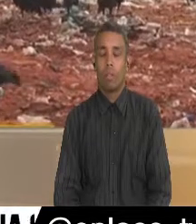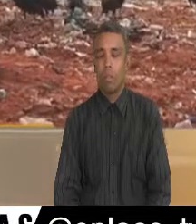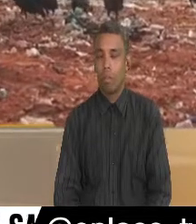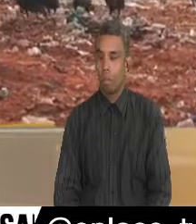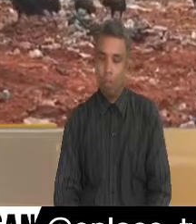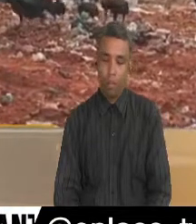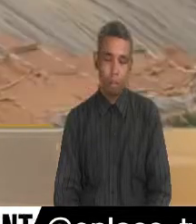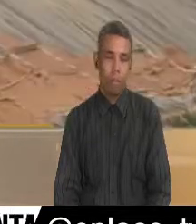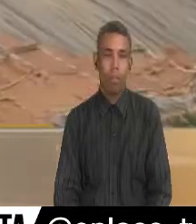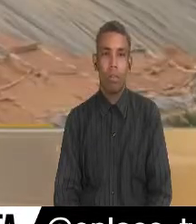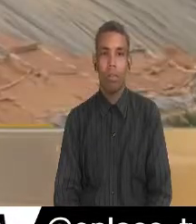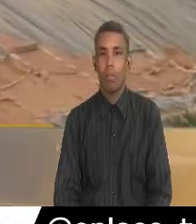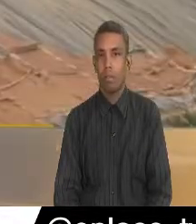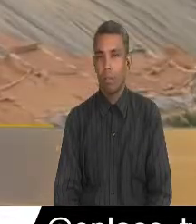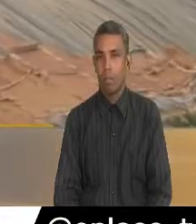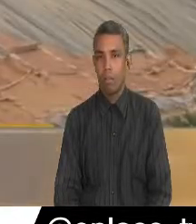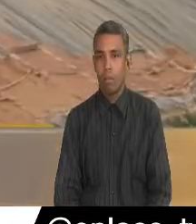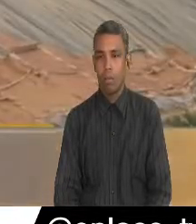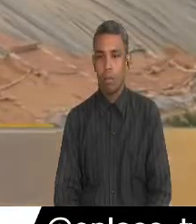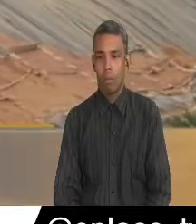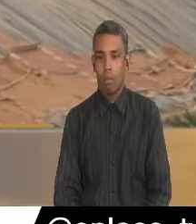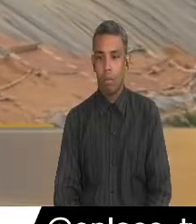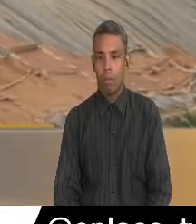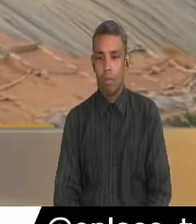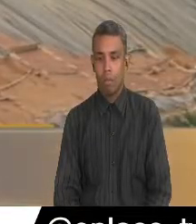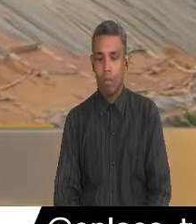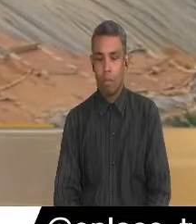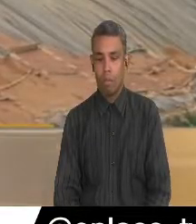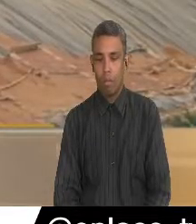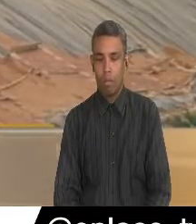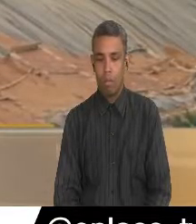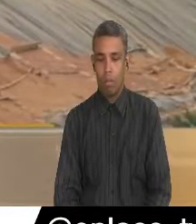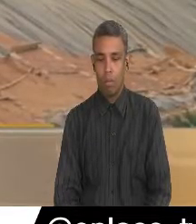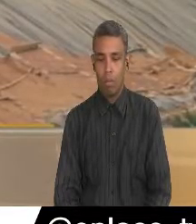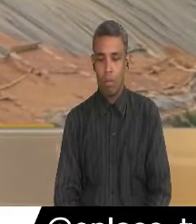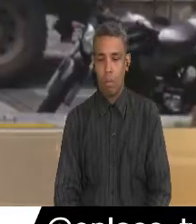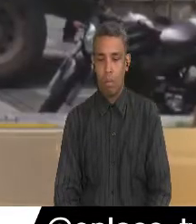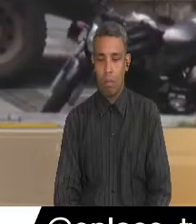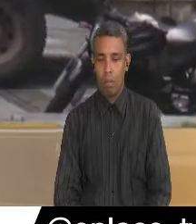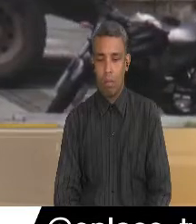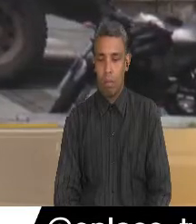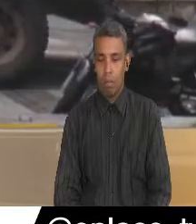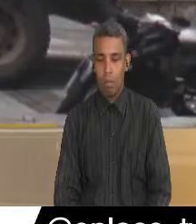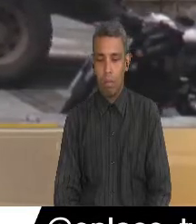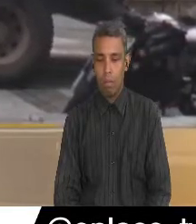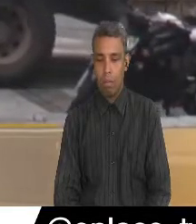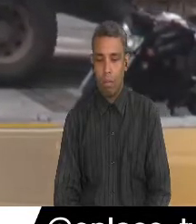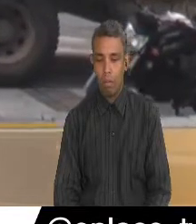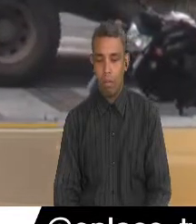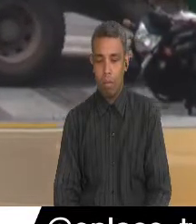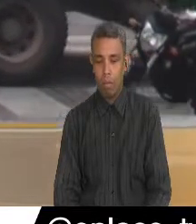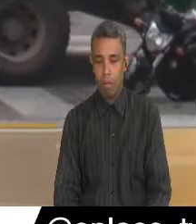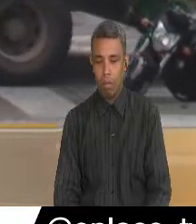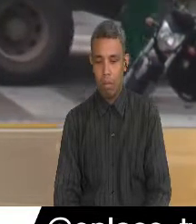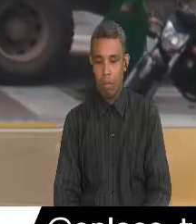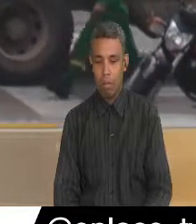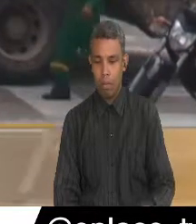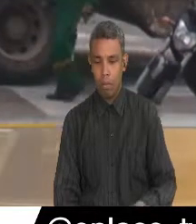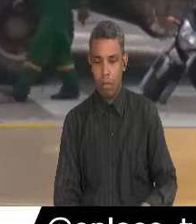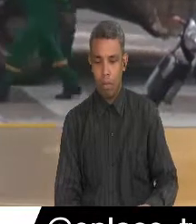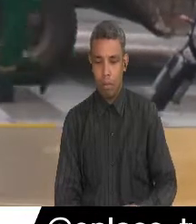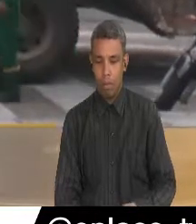de Santander, Casa Rediva, se pronunció el concejal Franklin Angarita. Son 2.400 millones de pesos los que deberá pagar esta empresa por afectaciones al medio